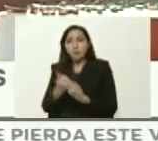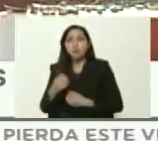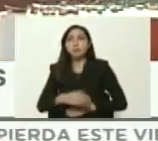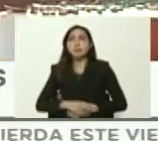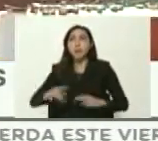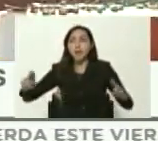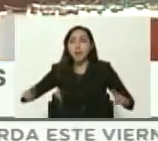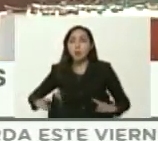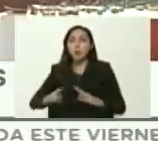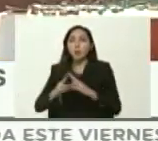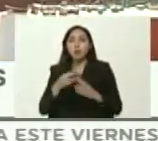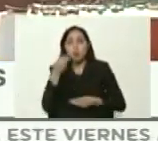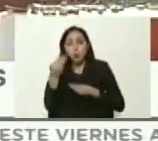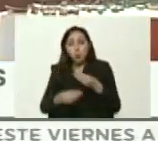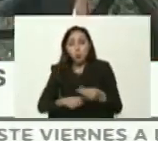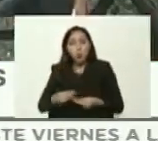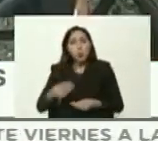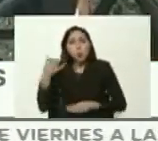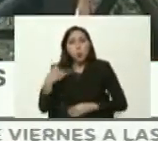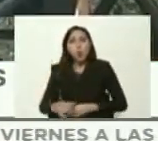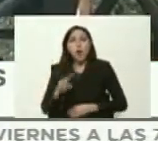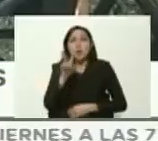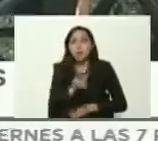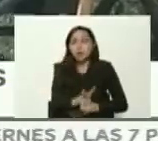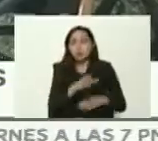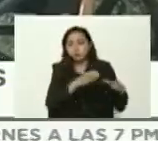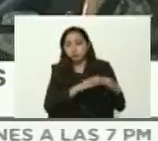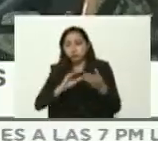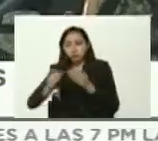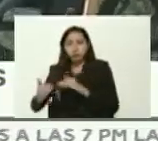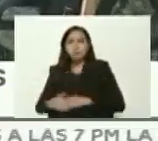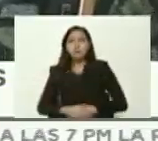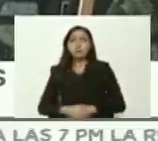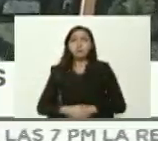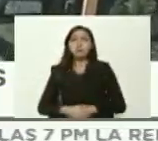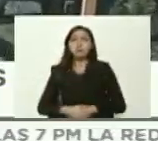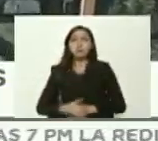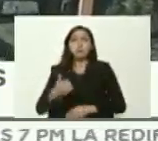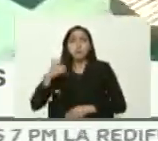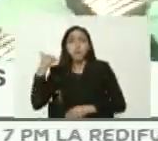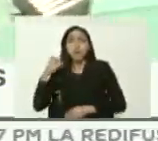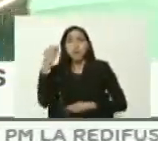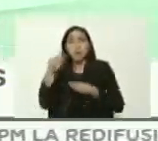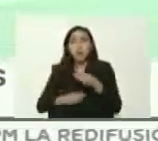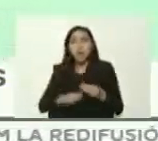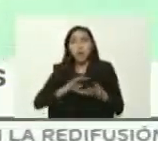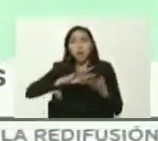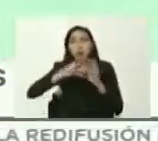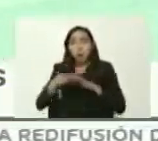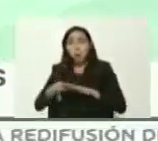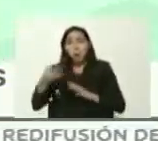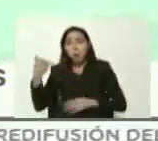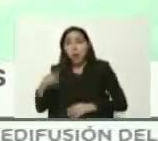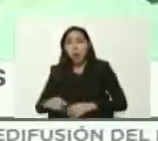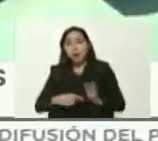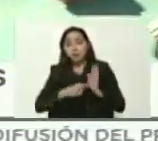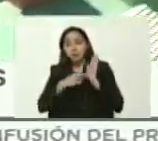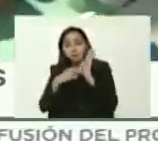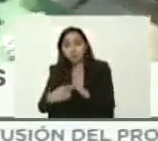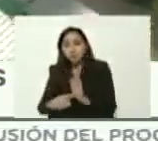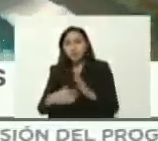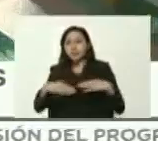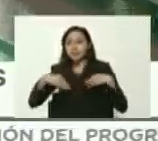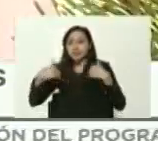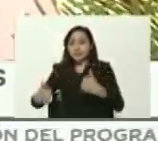estamos, presidente, coinciden dos comunas. Aquí a mi espalda está el módulo donde funciona el centro de